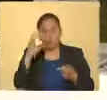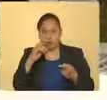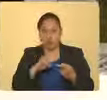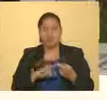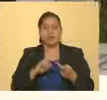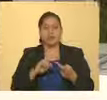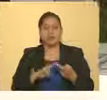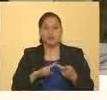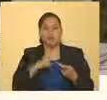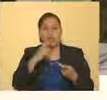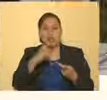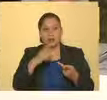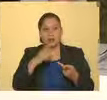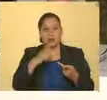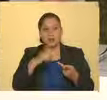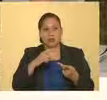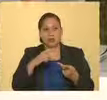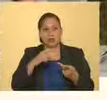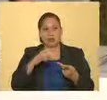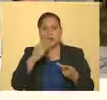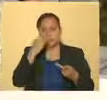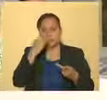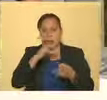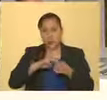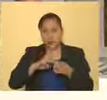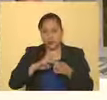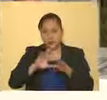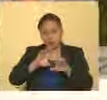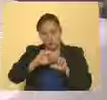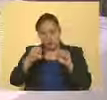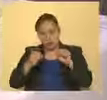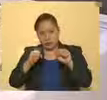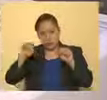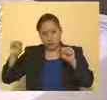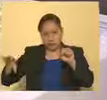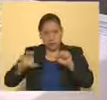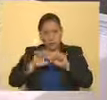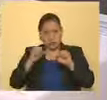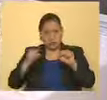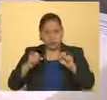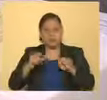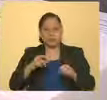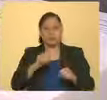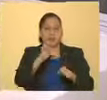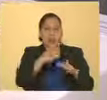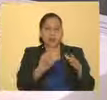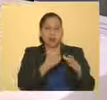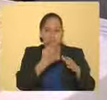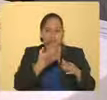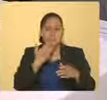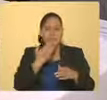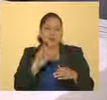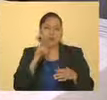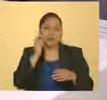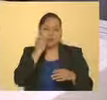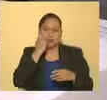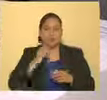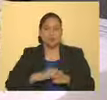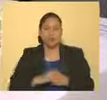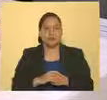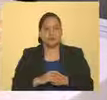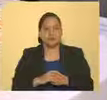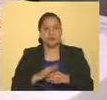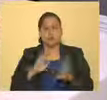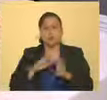Pescado. Epazote. Bañados de salsa. ¡Qué delicia! Aquí le voy a quitar un poquito el tallo. Sí. Ok. Digo, igual se va a moler, pero más vale. Oye, el sabor del